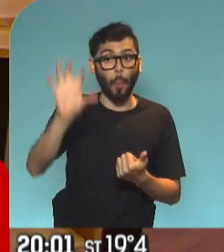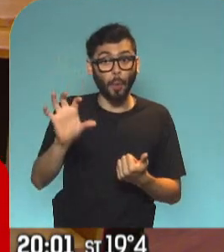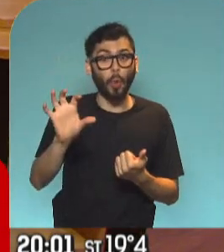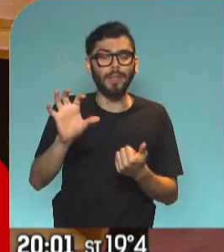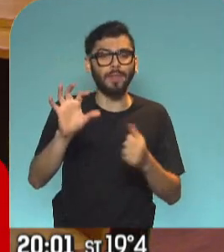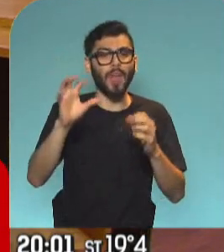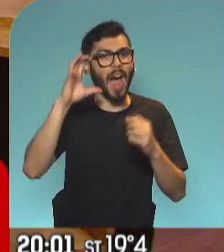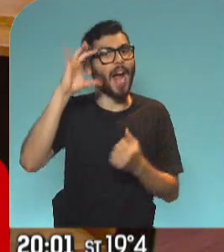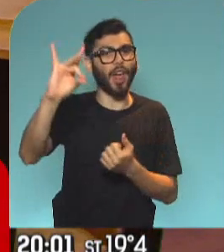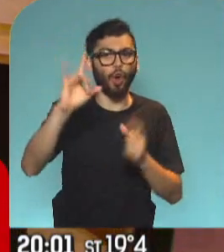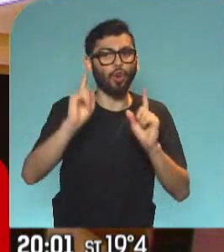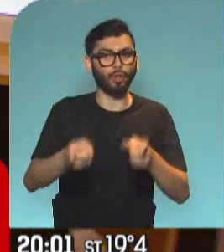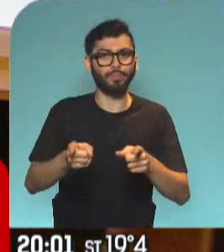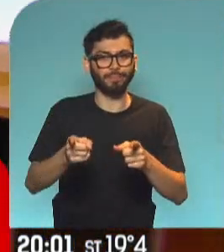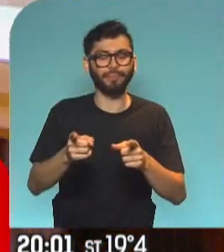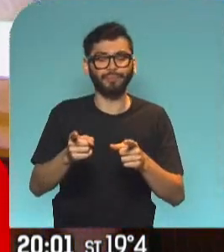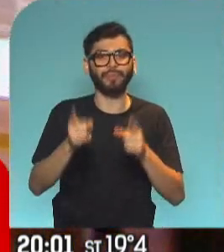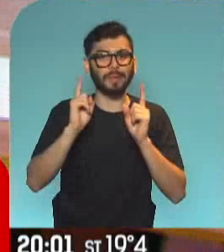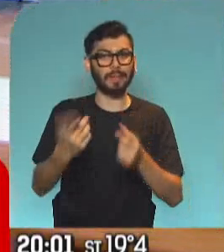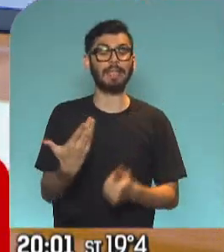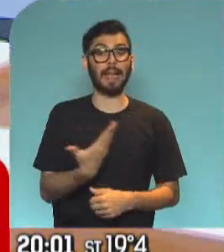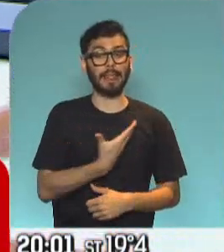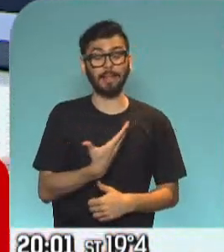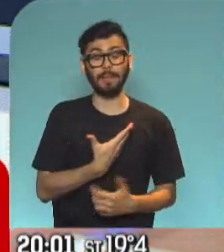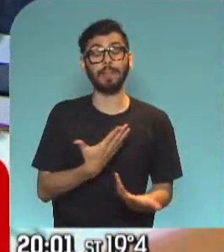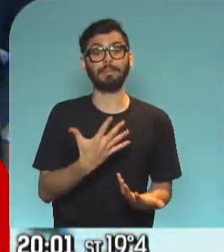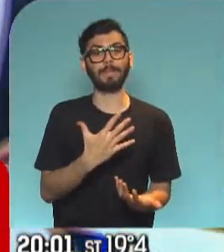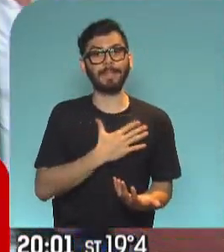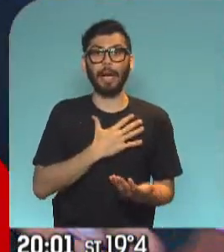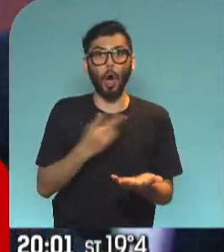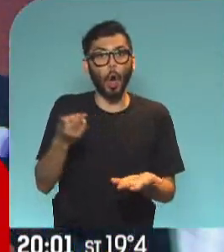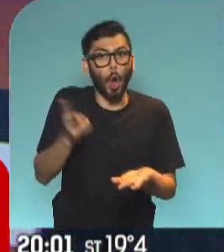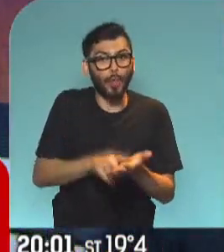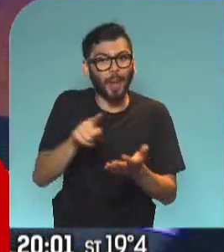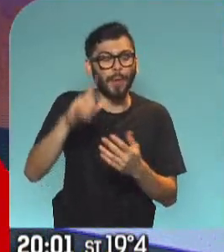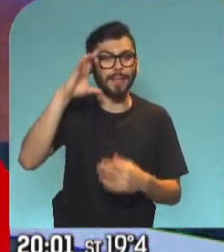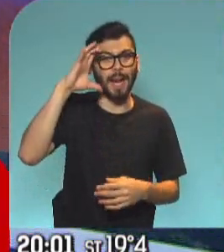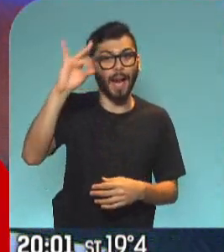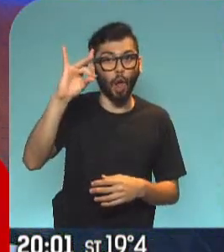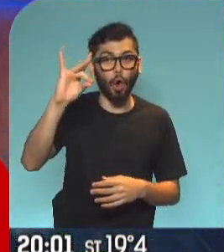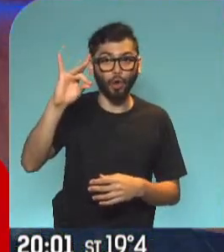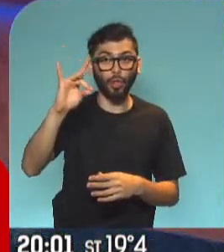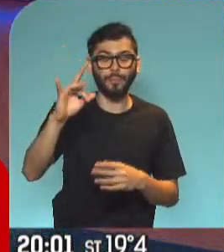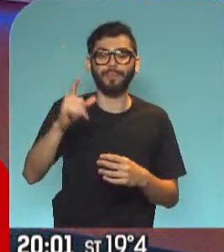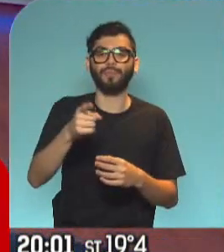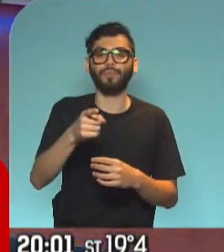Como siempre, lamentablemente, también Santa Fe revista un récord. Vez. Con estas particularidades,